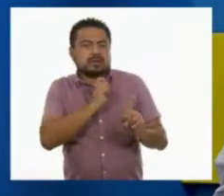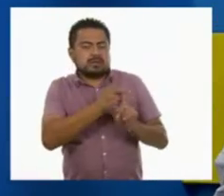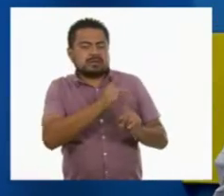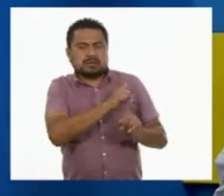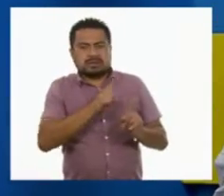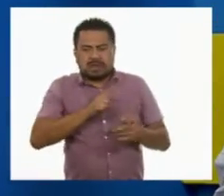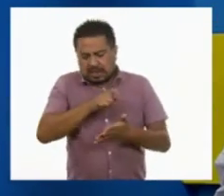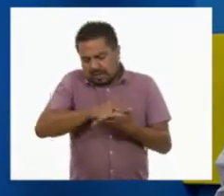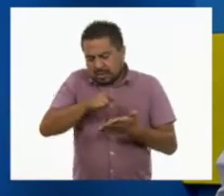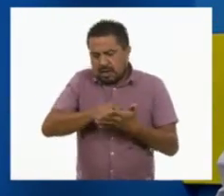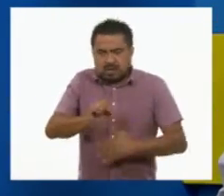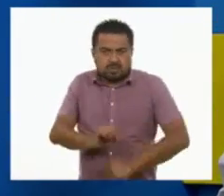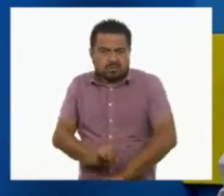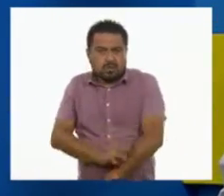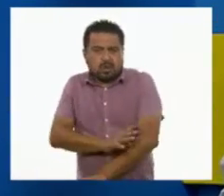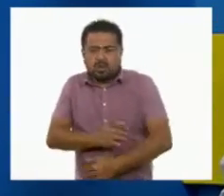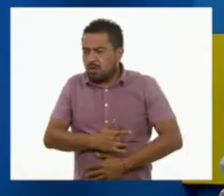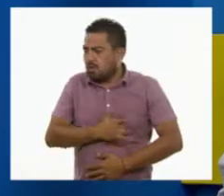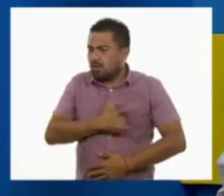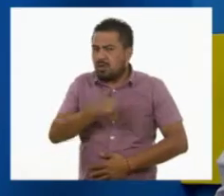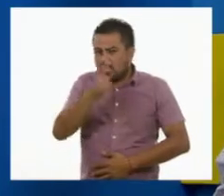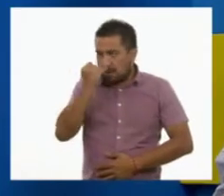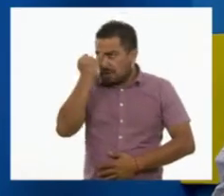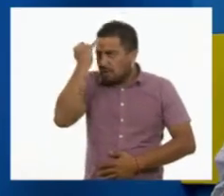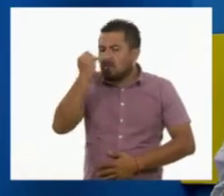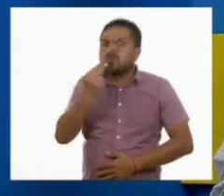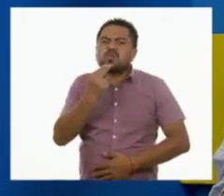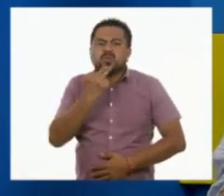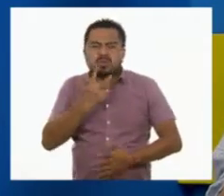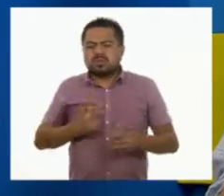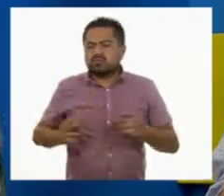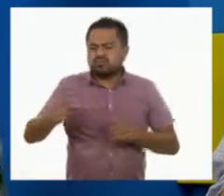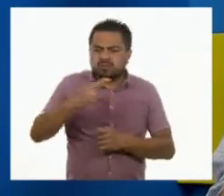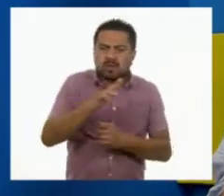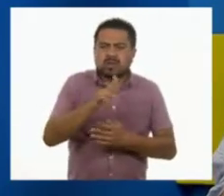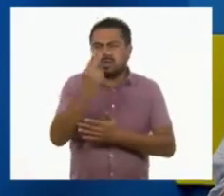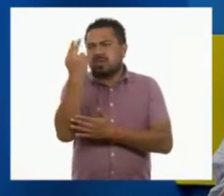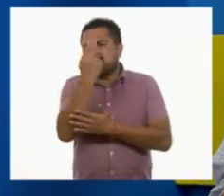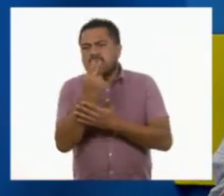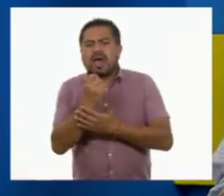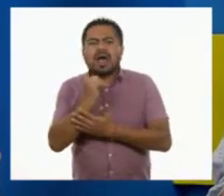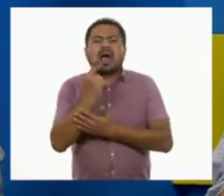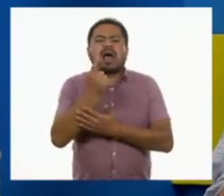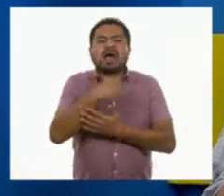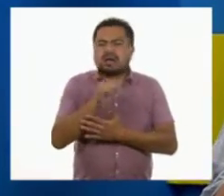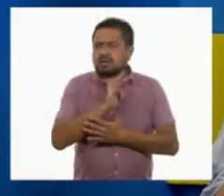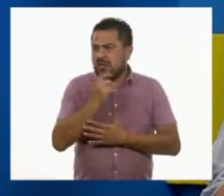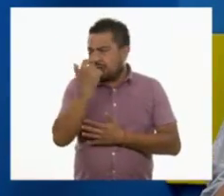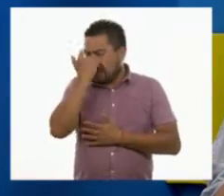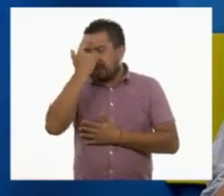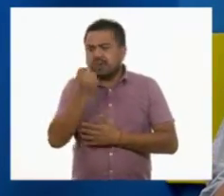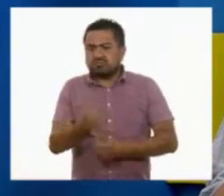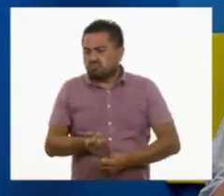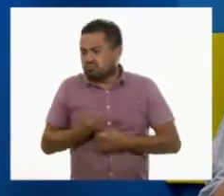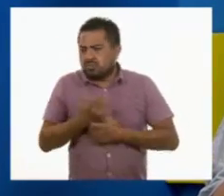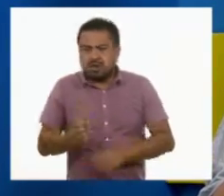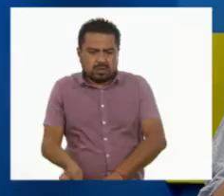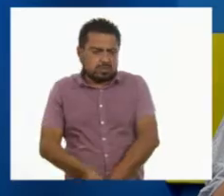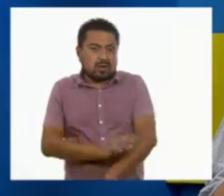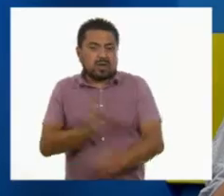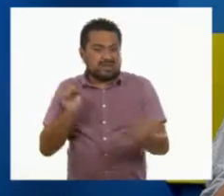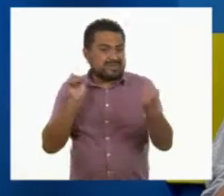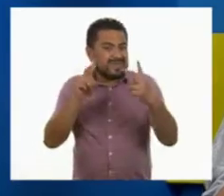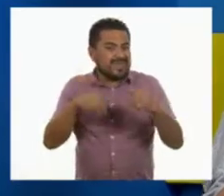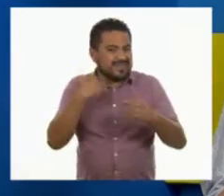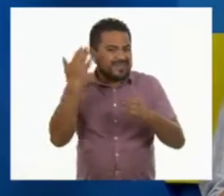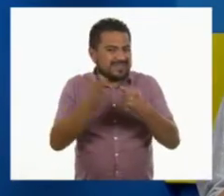su diario de emociones. No olviden usar su imaginación, utilicen recortes, dibujos o algo que ustedes quieran crear para expresar sus emociones. Nos vemos